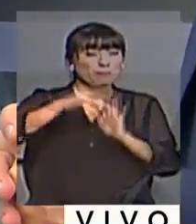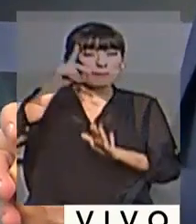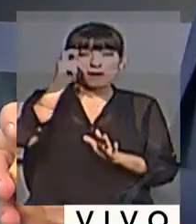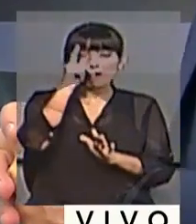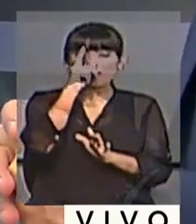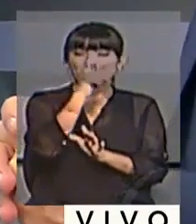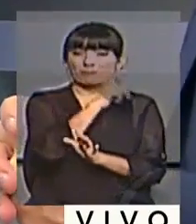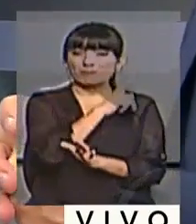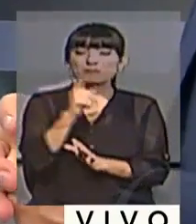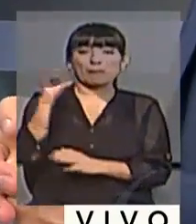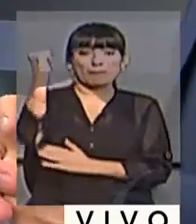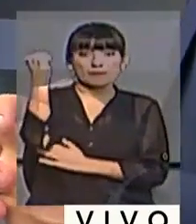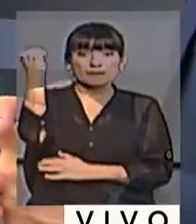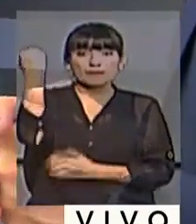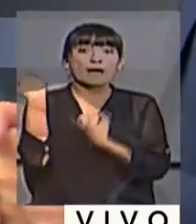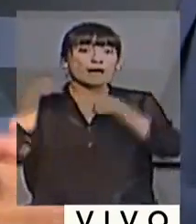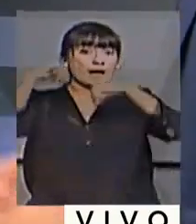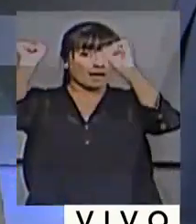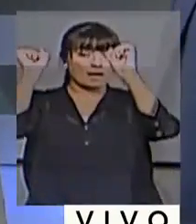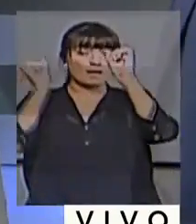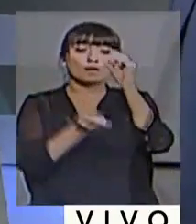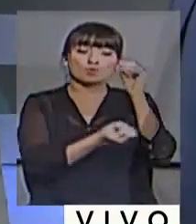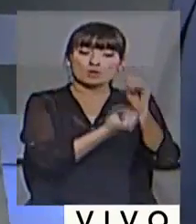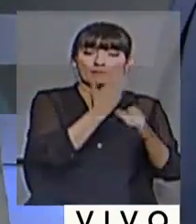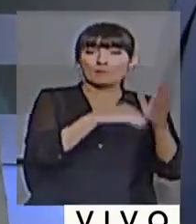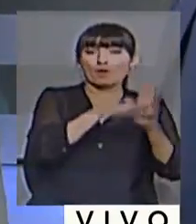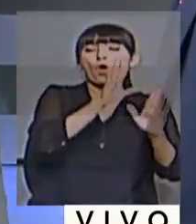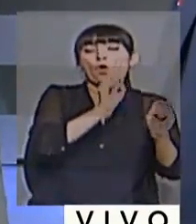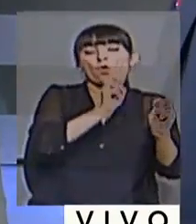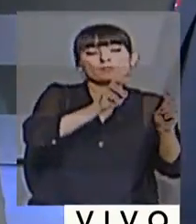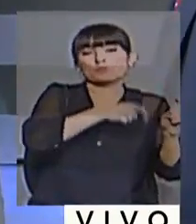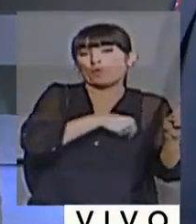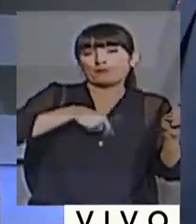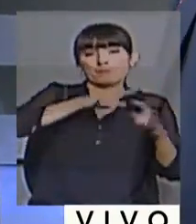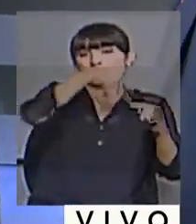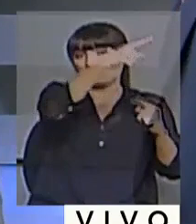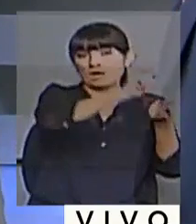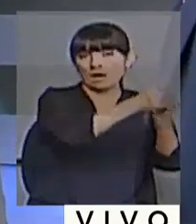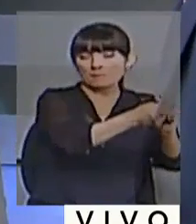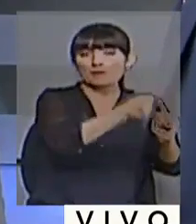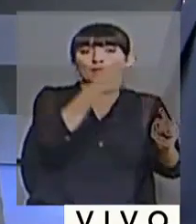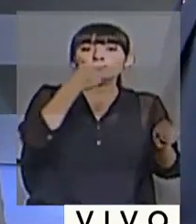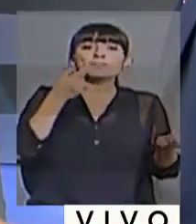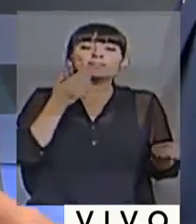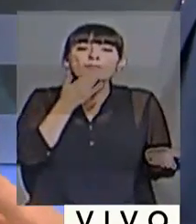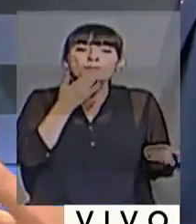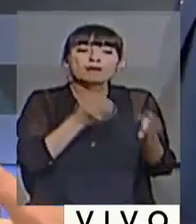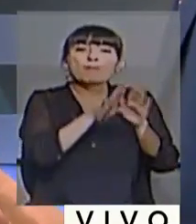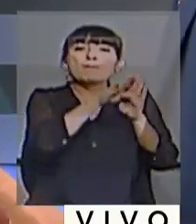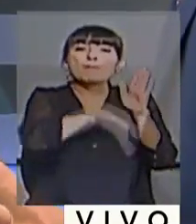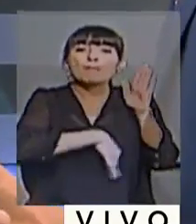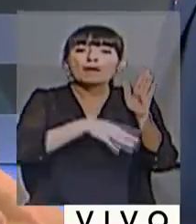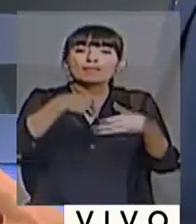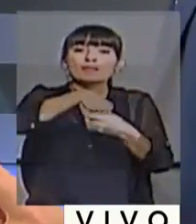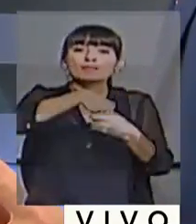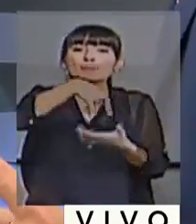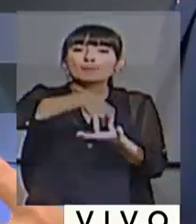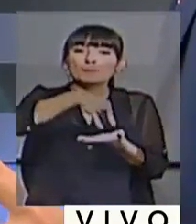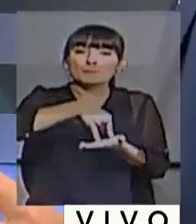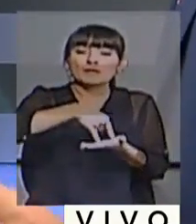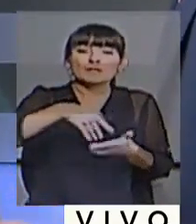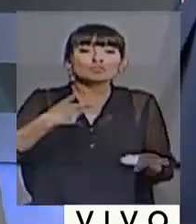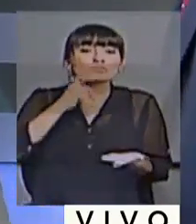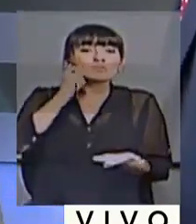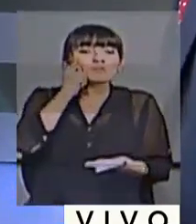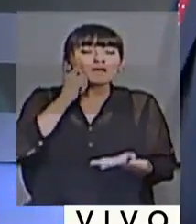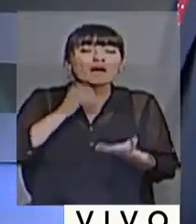para la Nueva Mayoría o lo que venga a llamarse ahora, es que también va a ser minoría dentro del Parlamento. Y eso significa que todos los